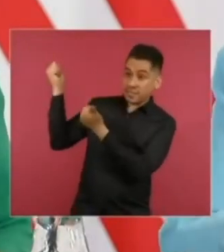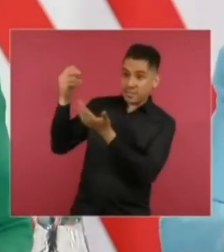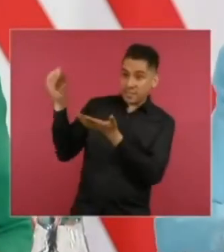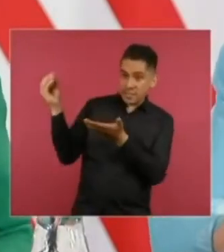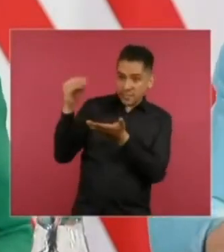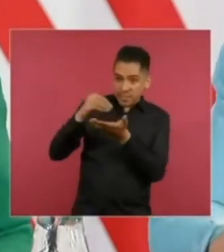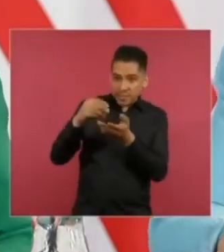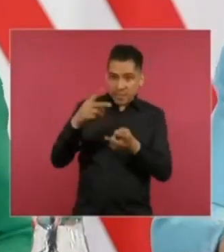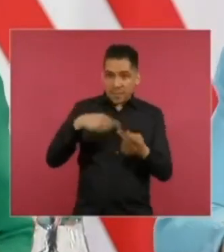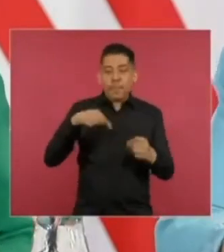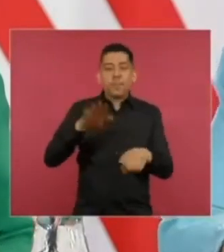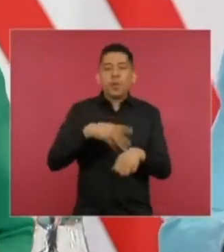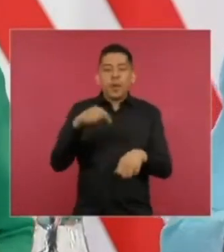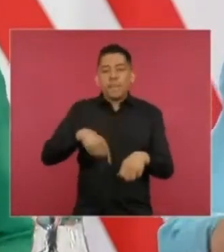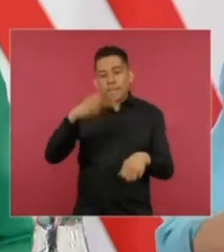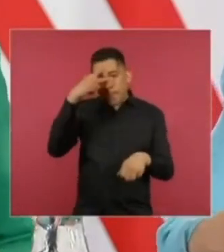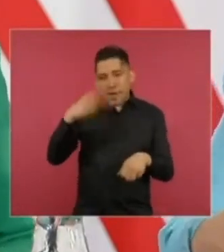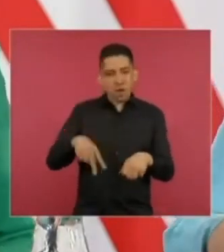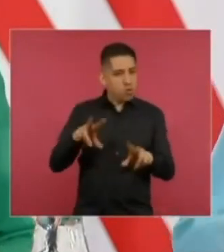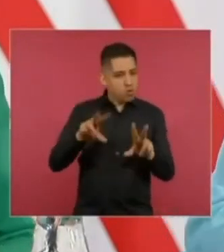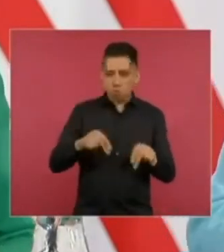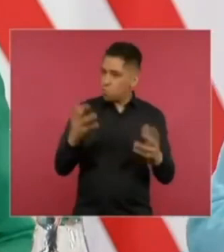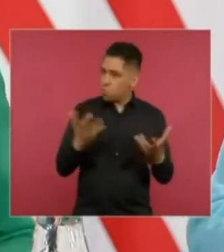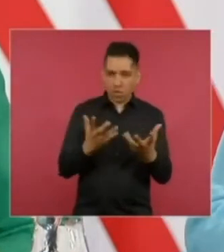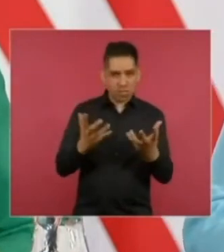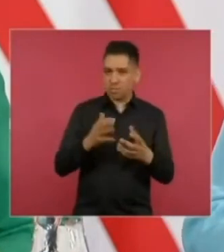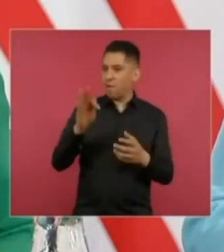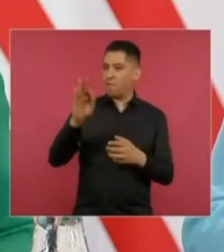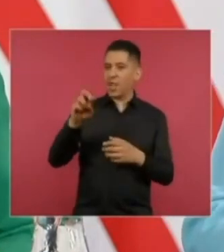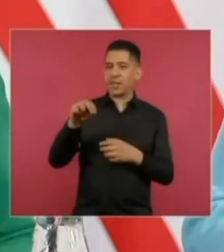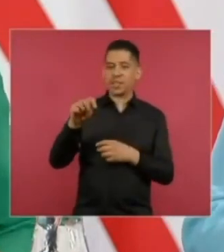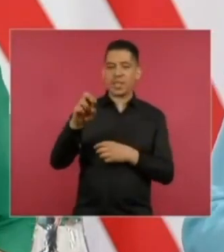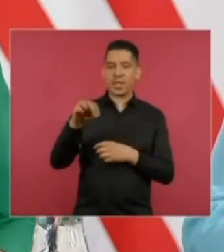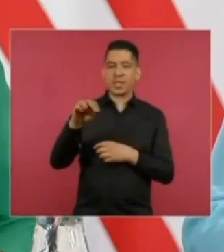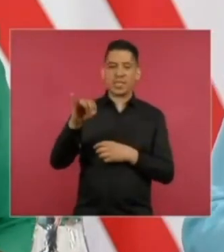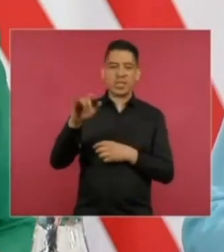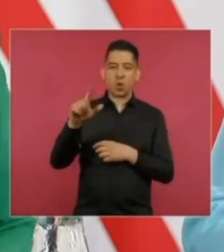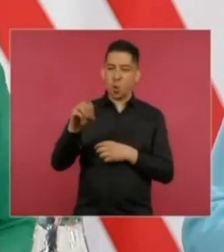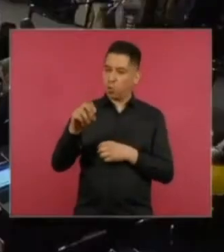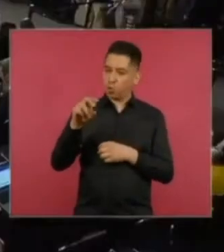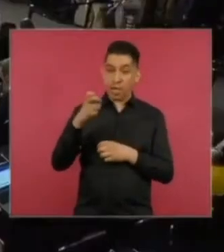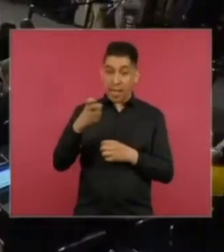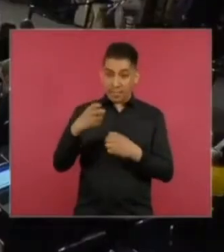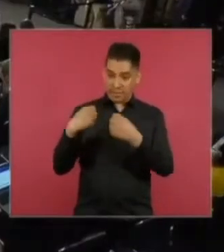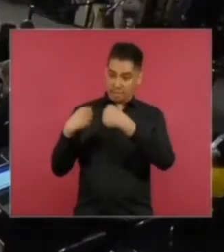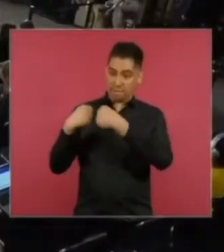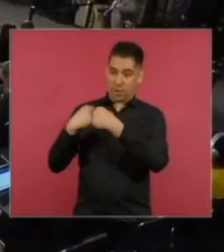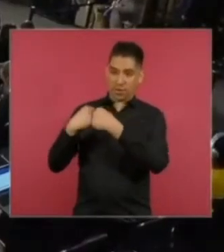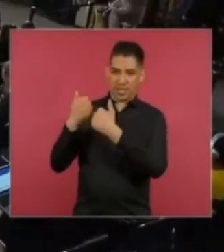se produce fentanilo, pasa hacia por la frontera y efectivamente